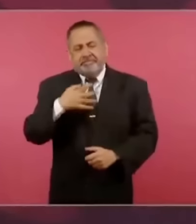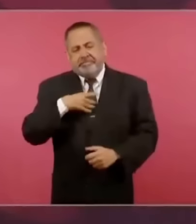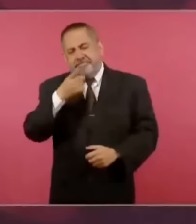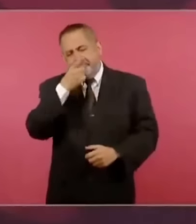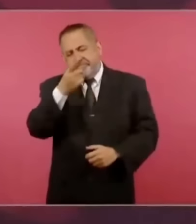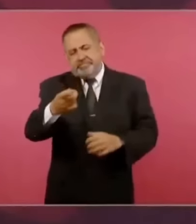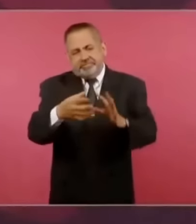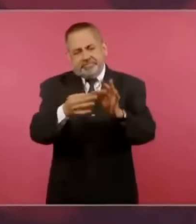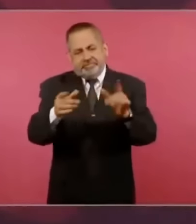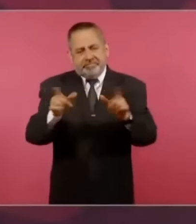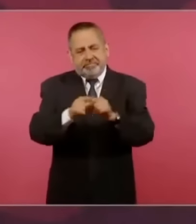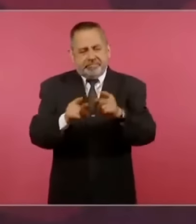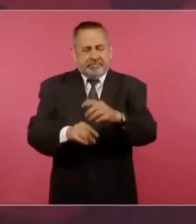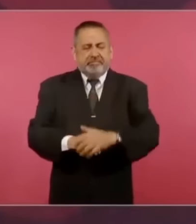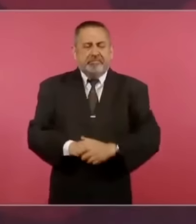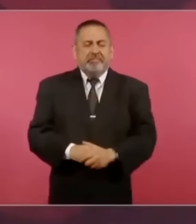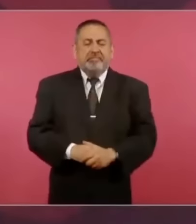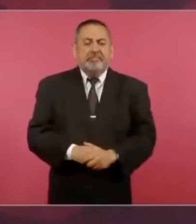que